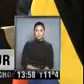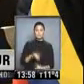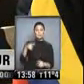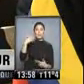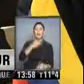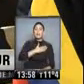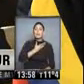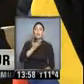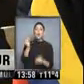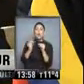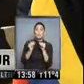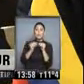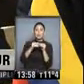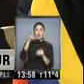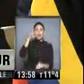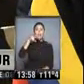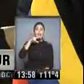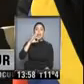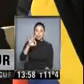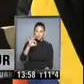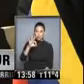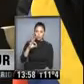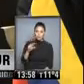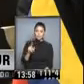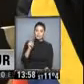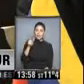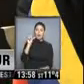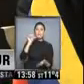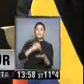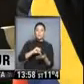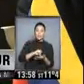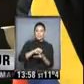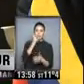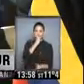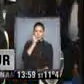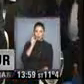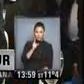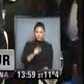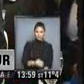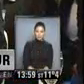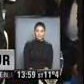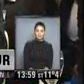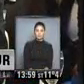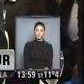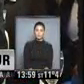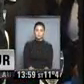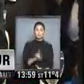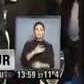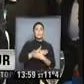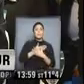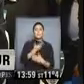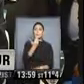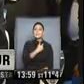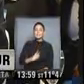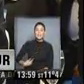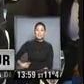querido compañero Evo Morales Ayma, del Estado Plurinacional de Bolivia, querido